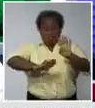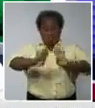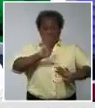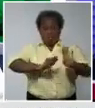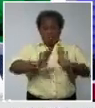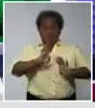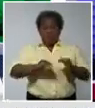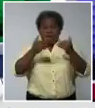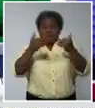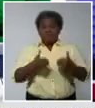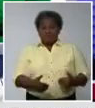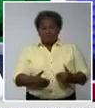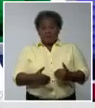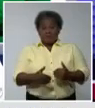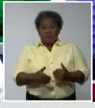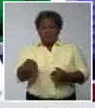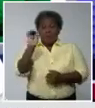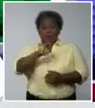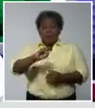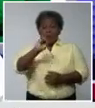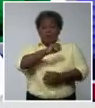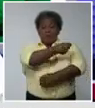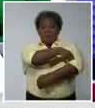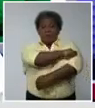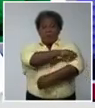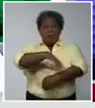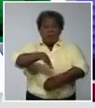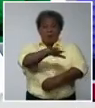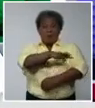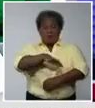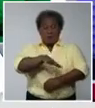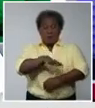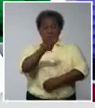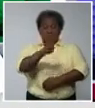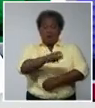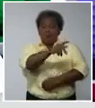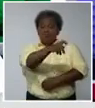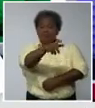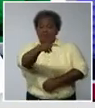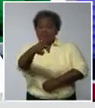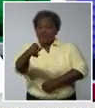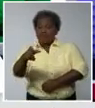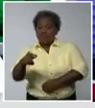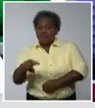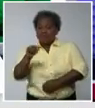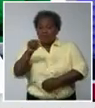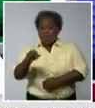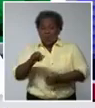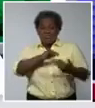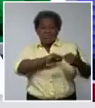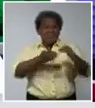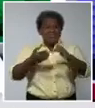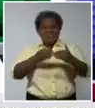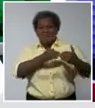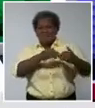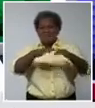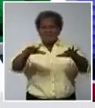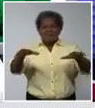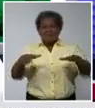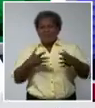en la población a la cual se la administre. Hoy, con todas estas contradicciones, de todas formas